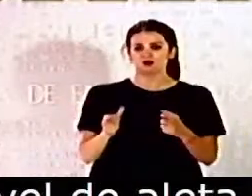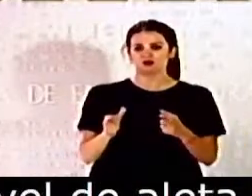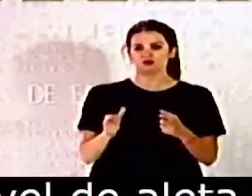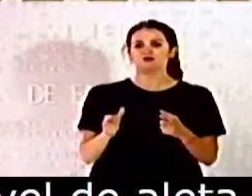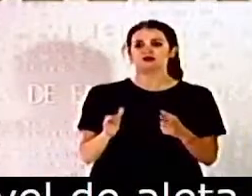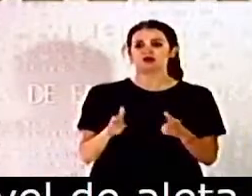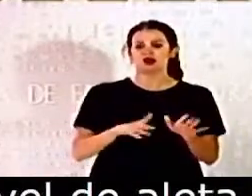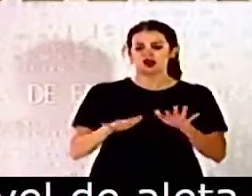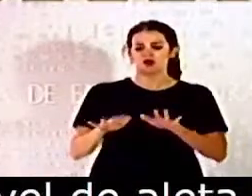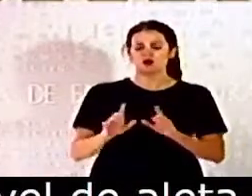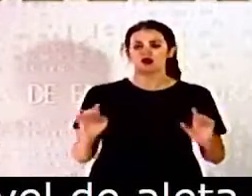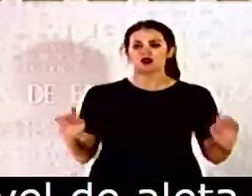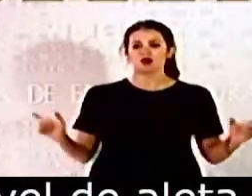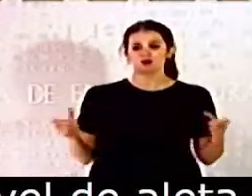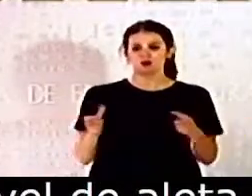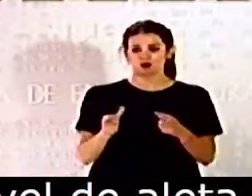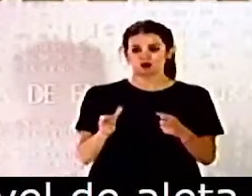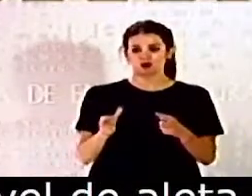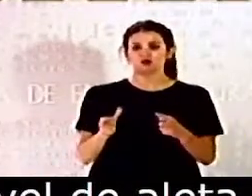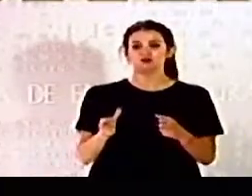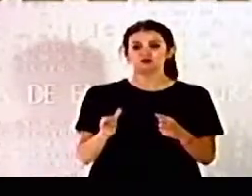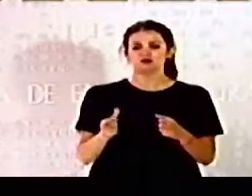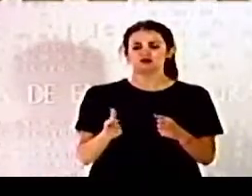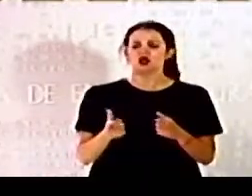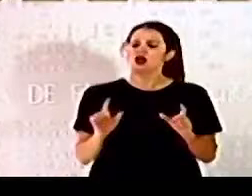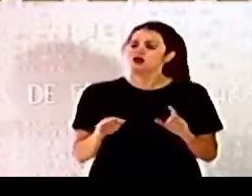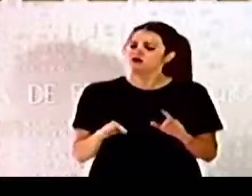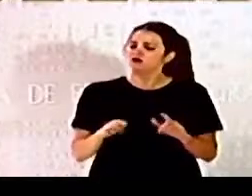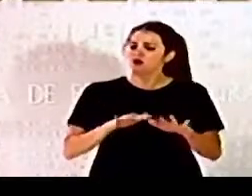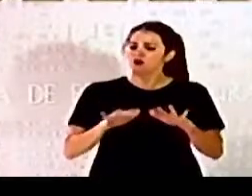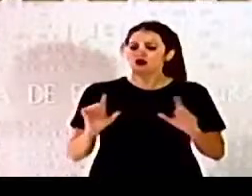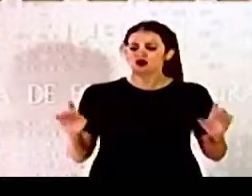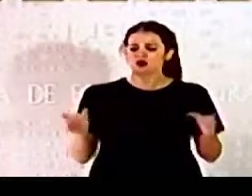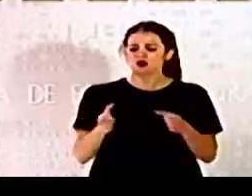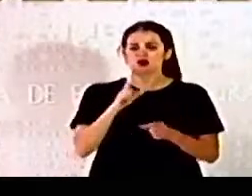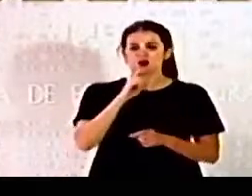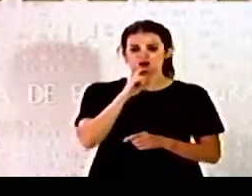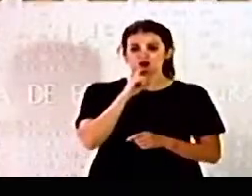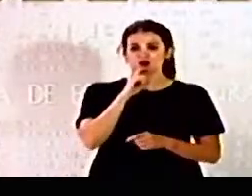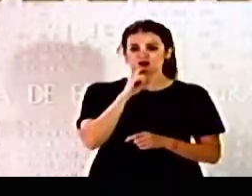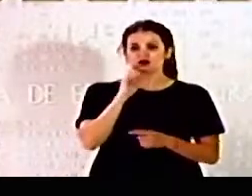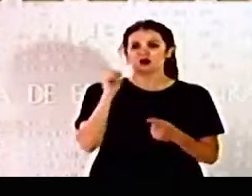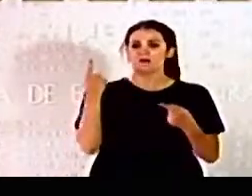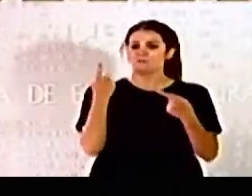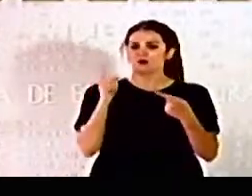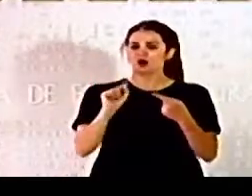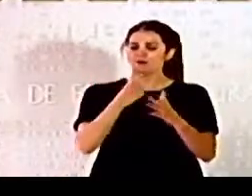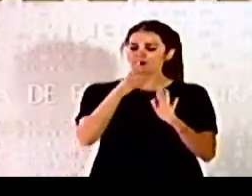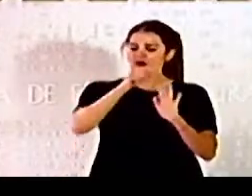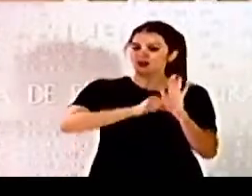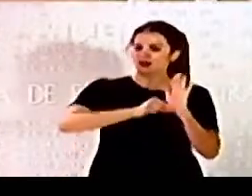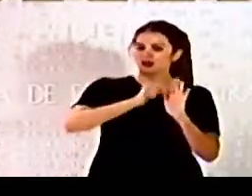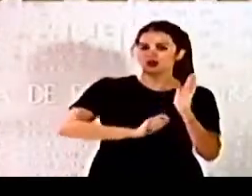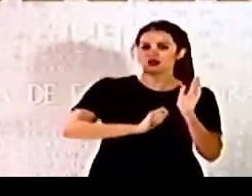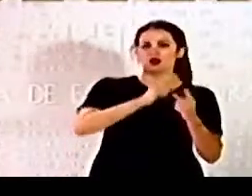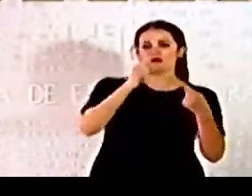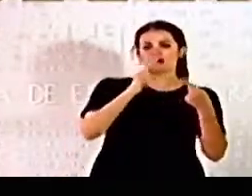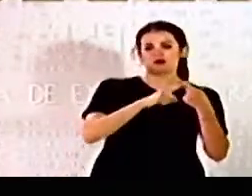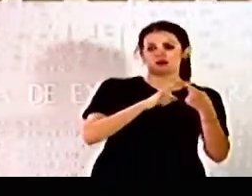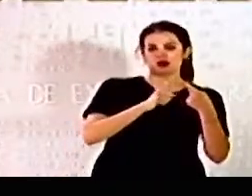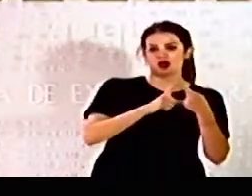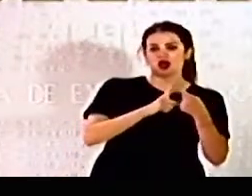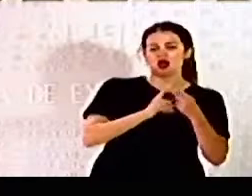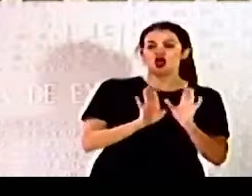Se reduce la movilidad. ¿Cómo se reduce la movilidad? Pues con una primera medida que afecta a las reuniones